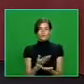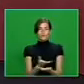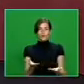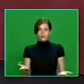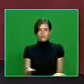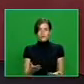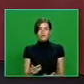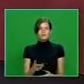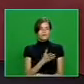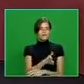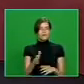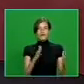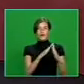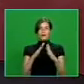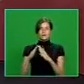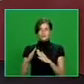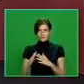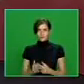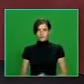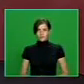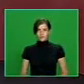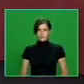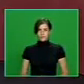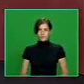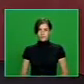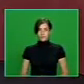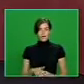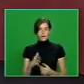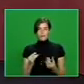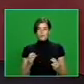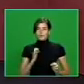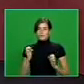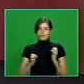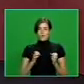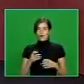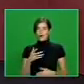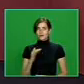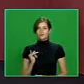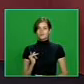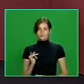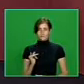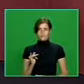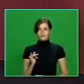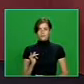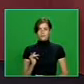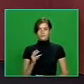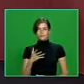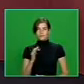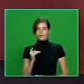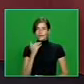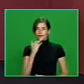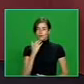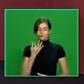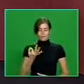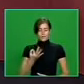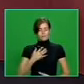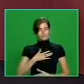casa por casa hay mucho entusiasmo hay una acogida